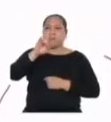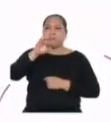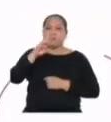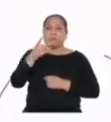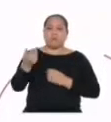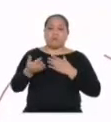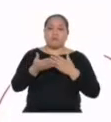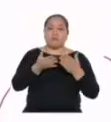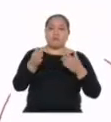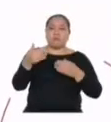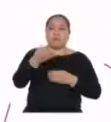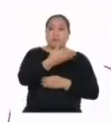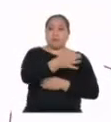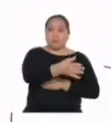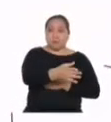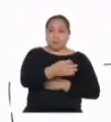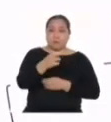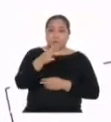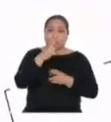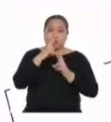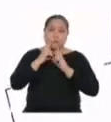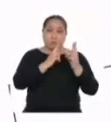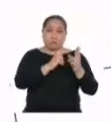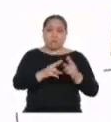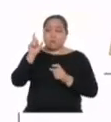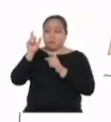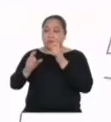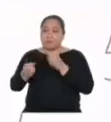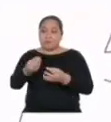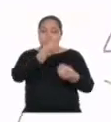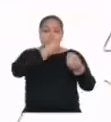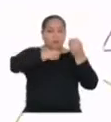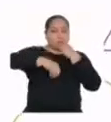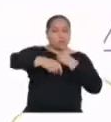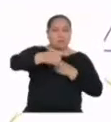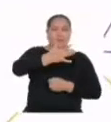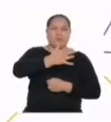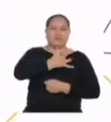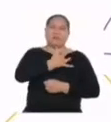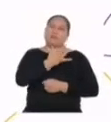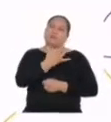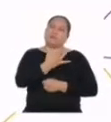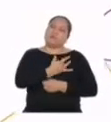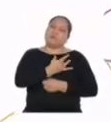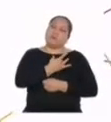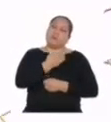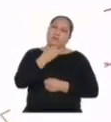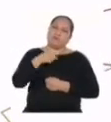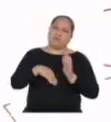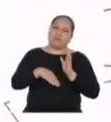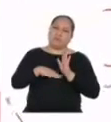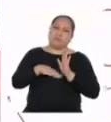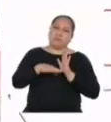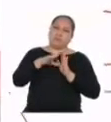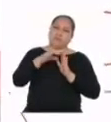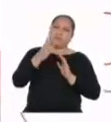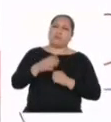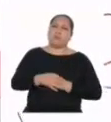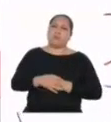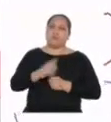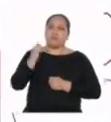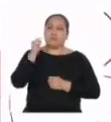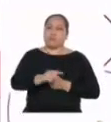río ha hecho que las poblaciones que se alimentan de ellos se vean afectadas con niveles muy por encima de lo